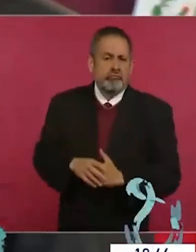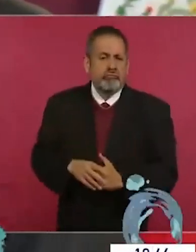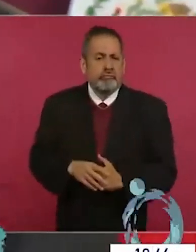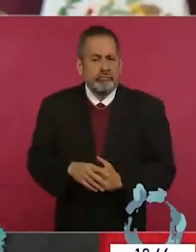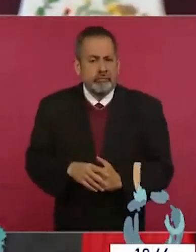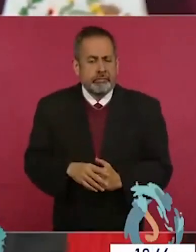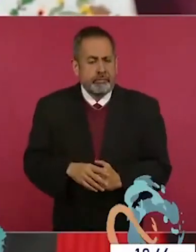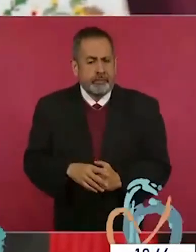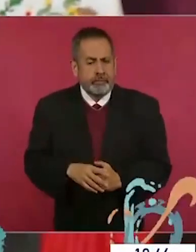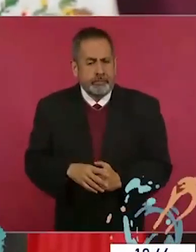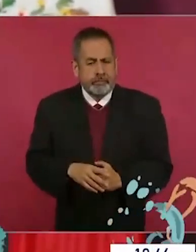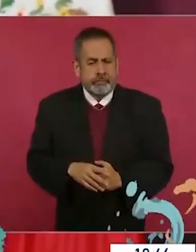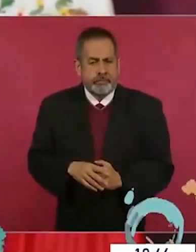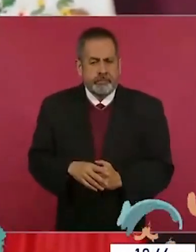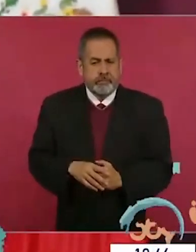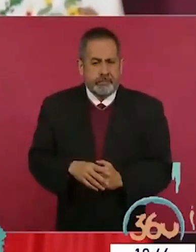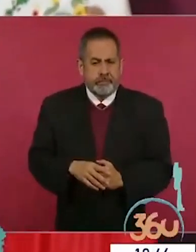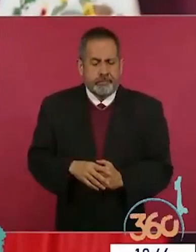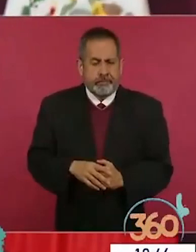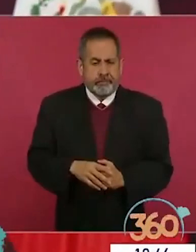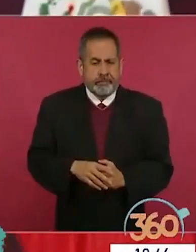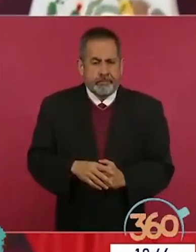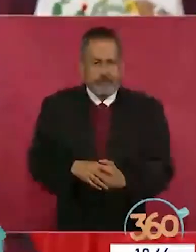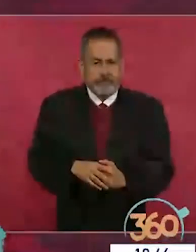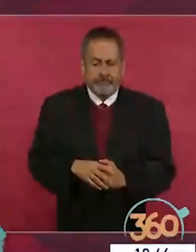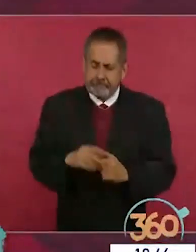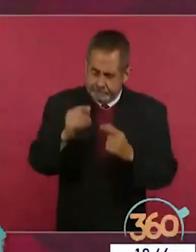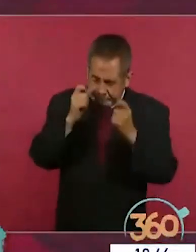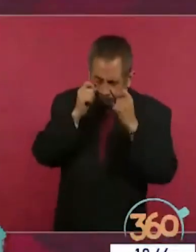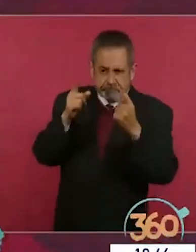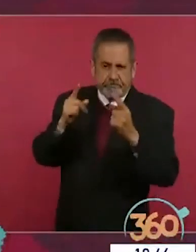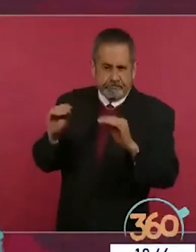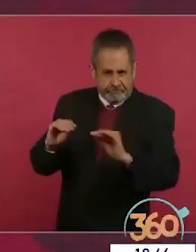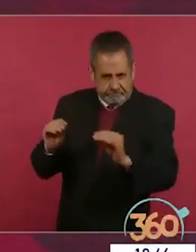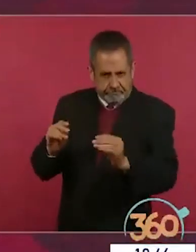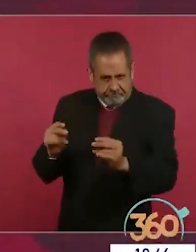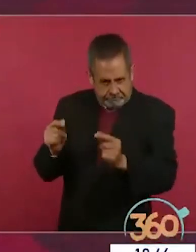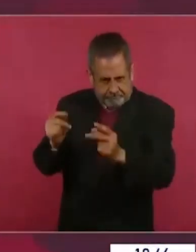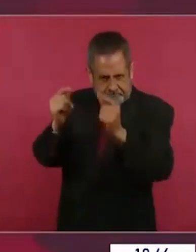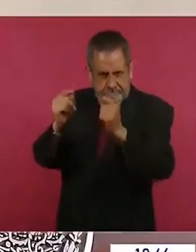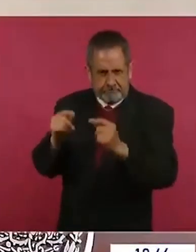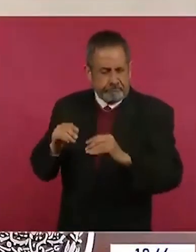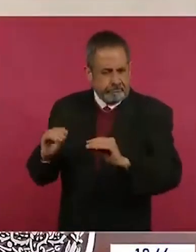se despierten, ¿no? Que se aviven.